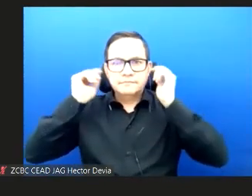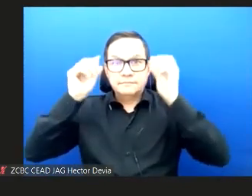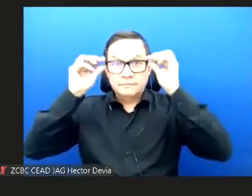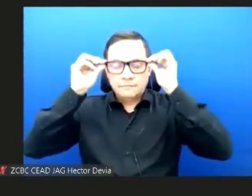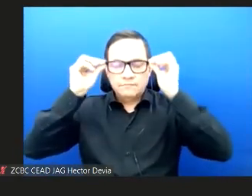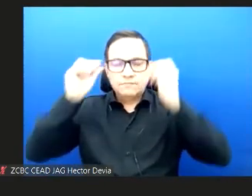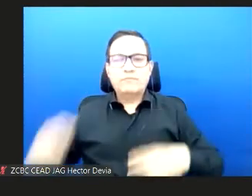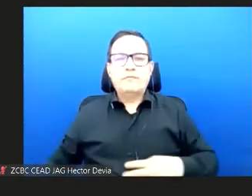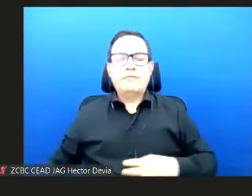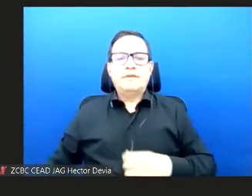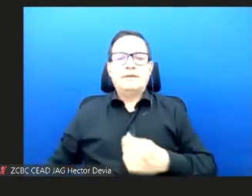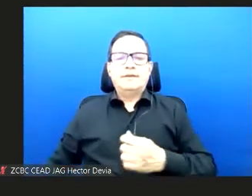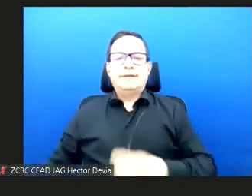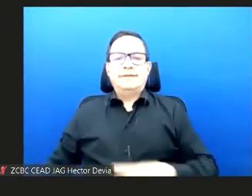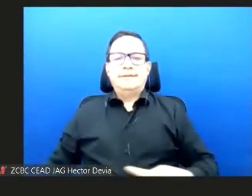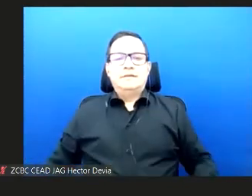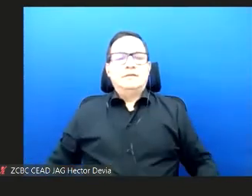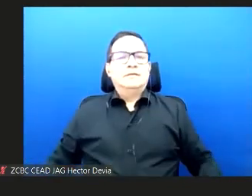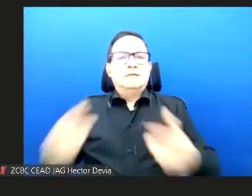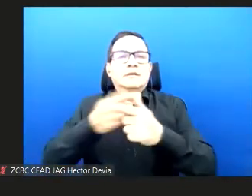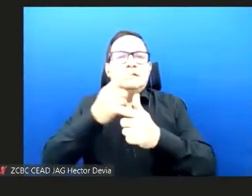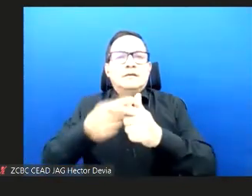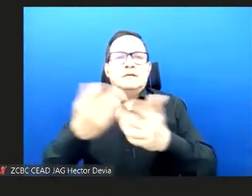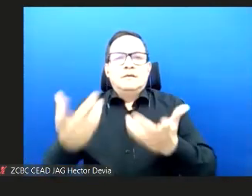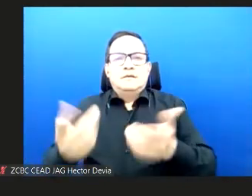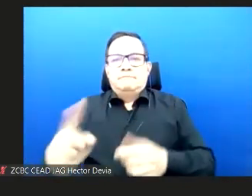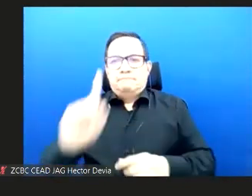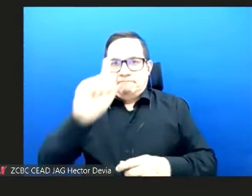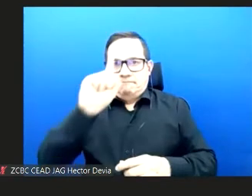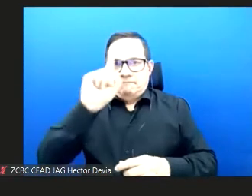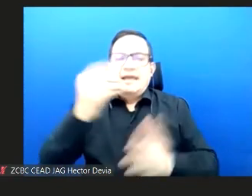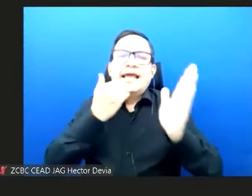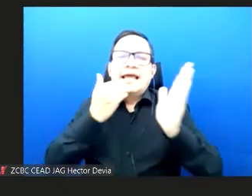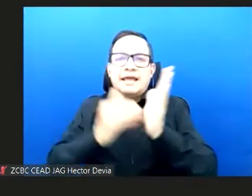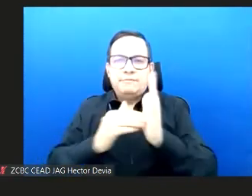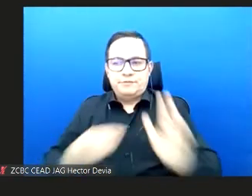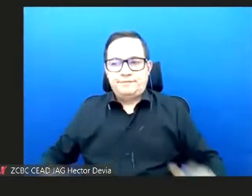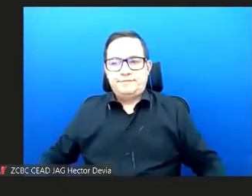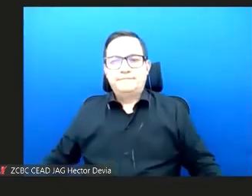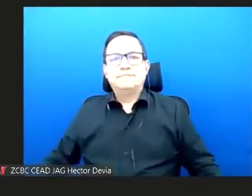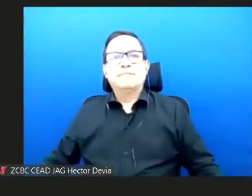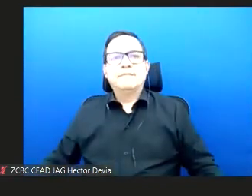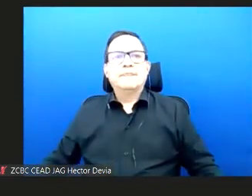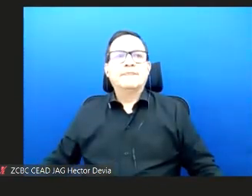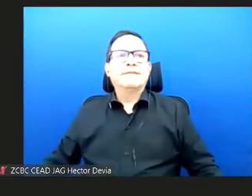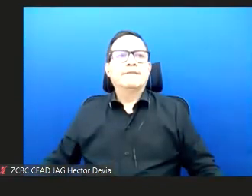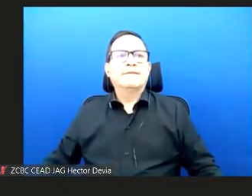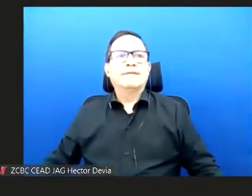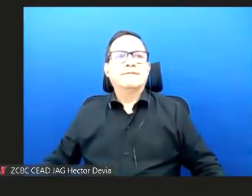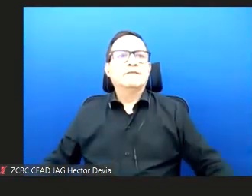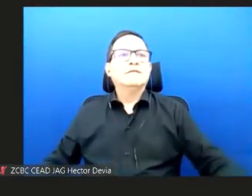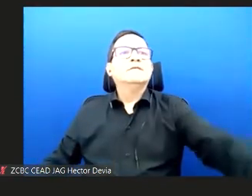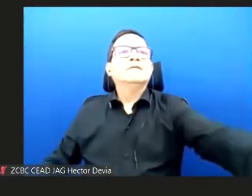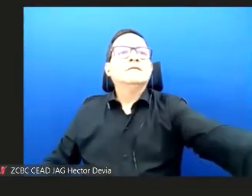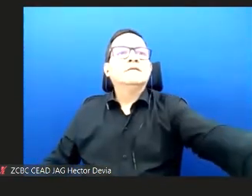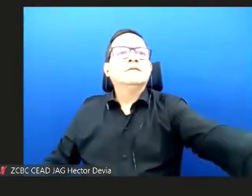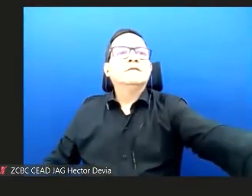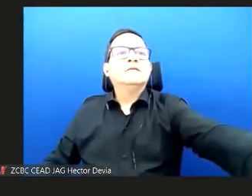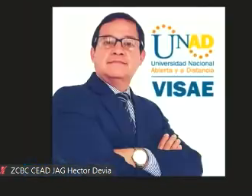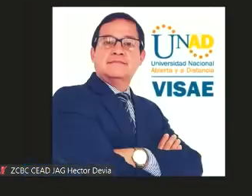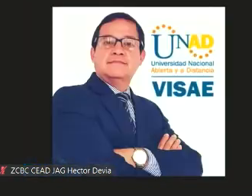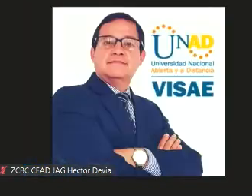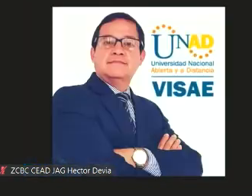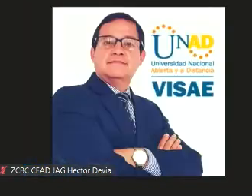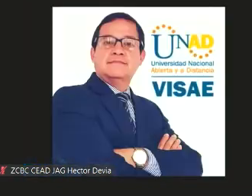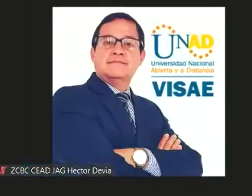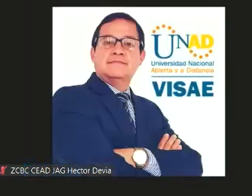Bueno, entonces vamos a empezar con el primer ejemplo. El primer ejemplo que vamos a manejar va a ser en